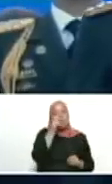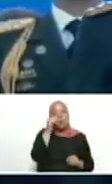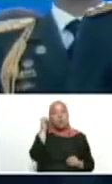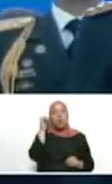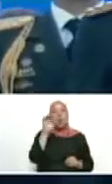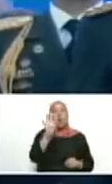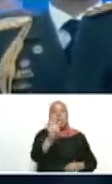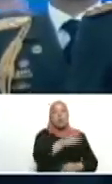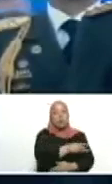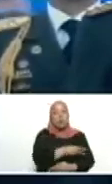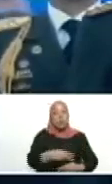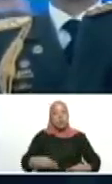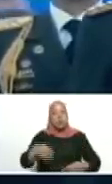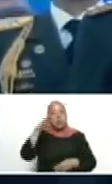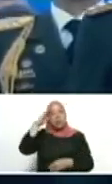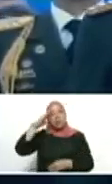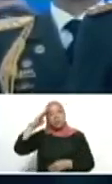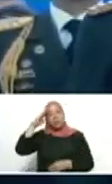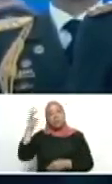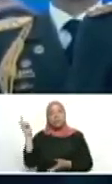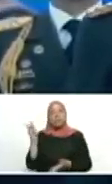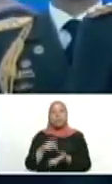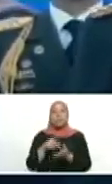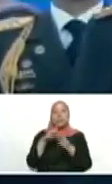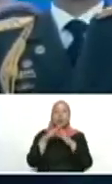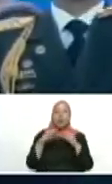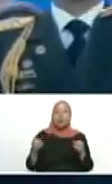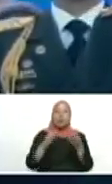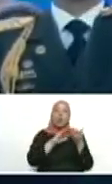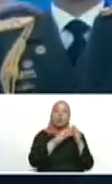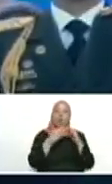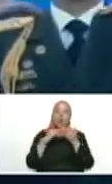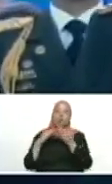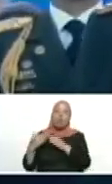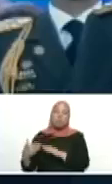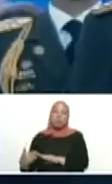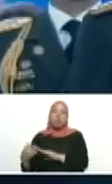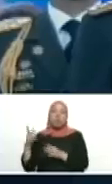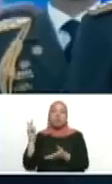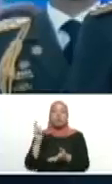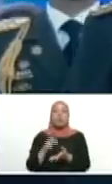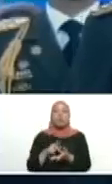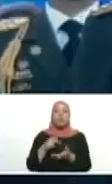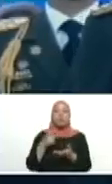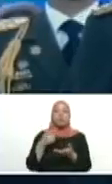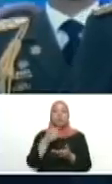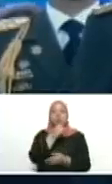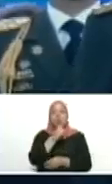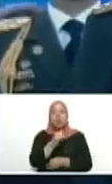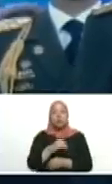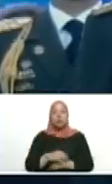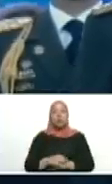4 millones de milicianos y milicianas que están en todos los barrios, comunidades, caseríos,